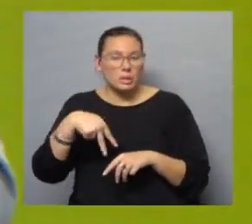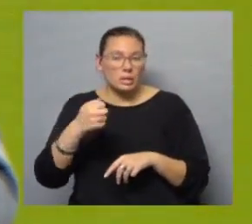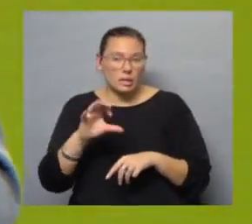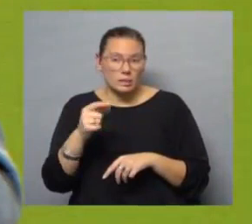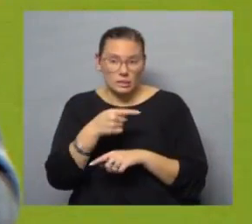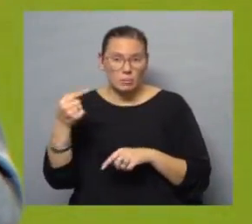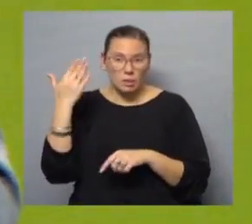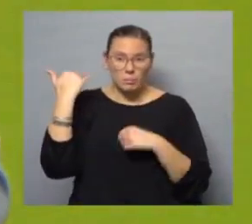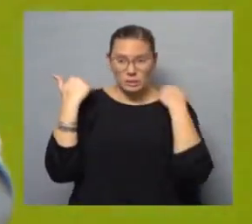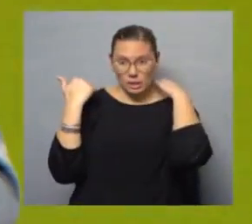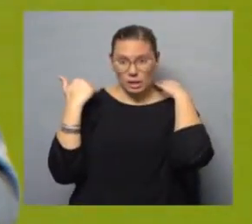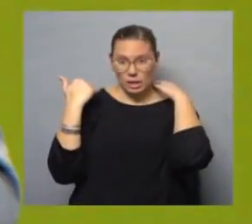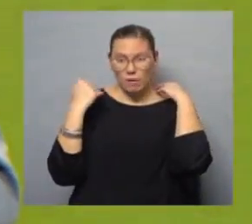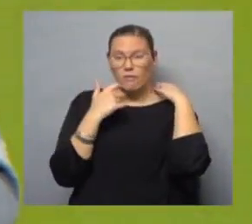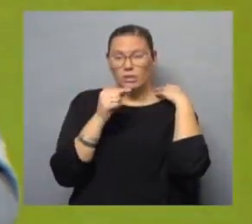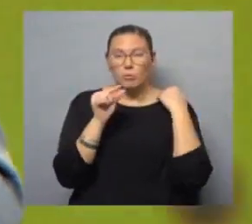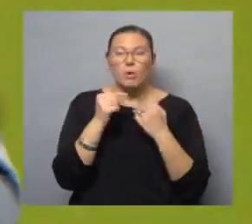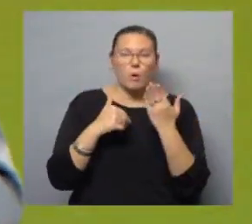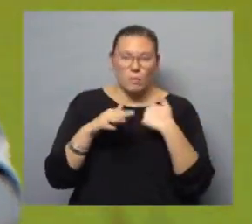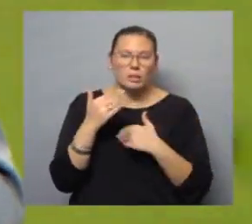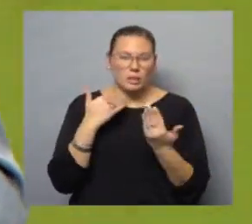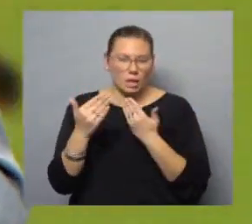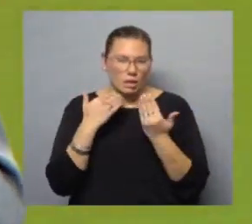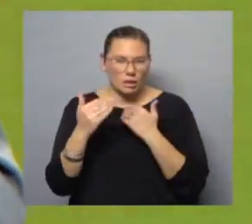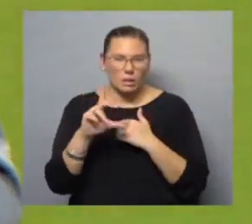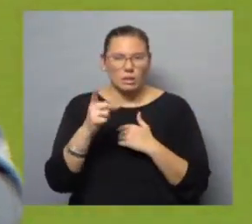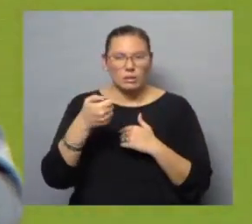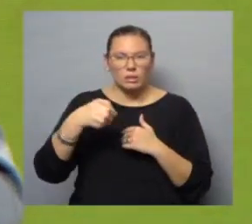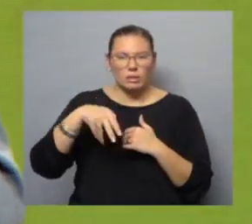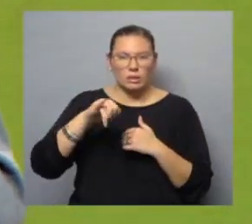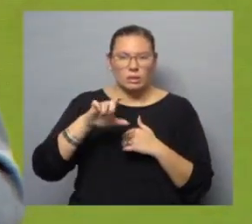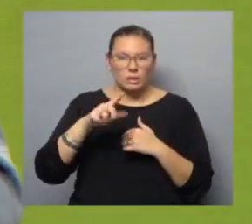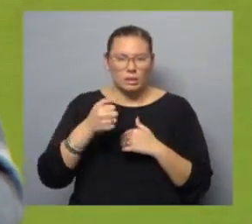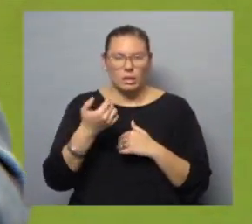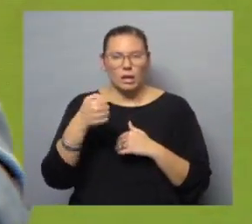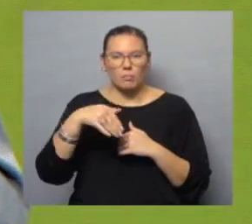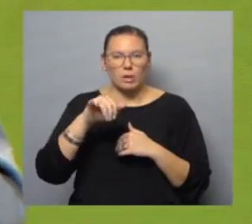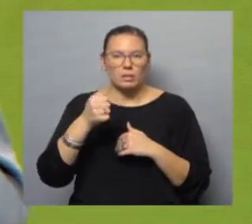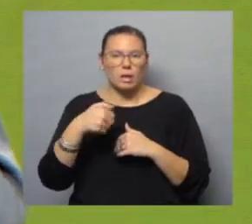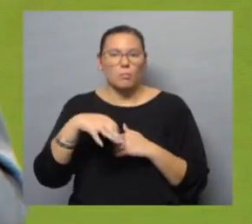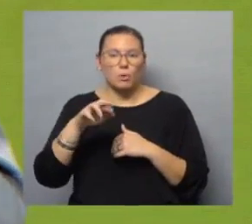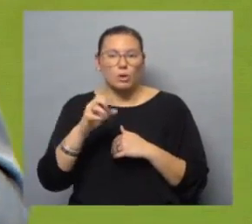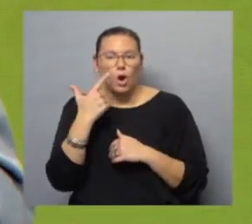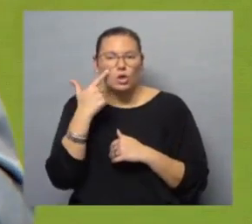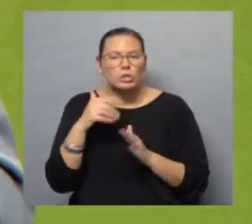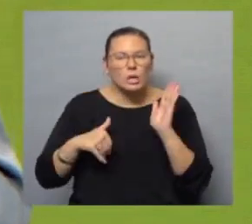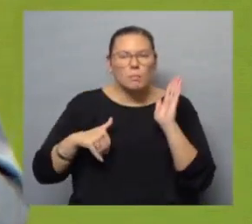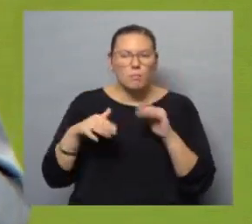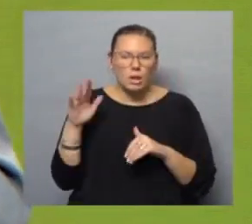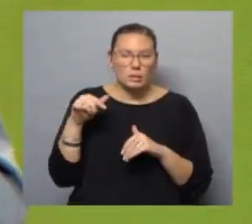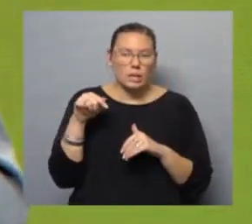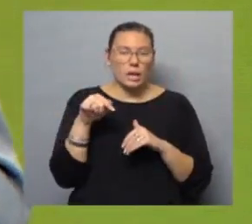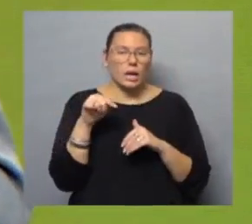semana pasada, todavía tenemos un tramo más de esta conversación de Daniela Hirschfeld con Amaya Moro para conocer un poco más sobre